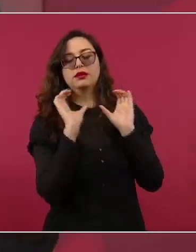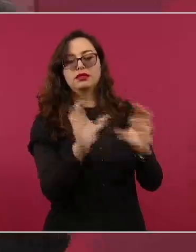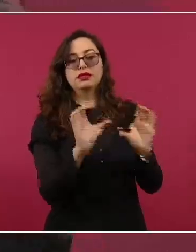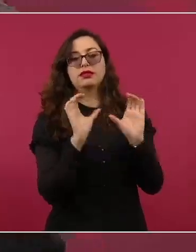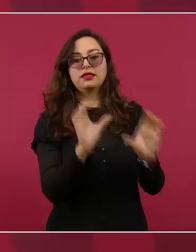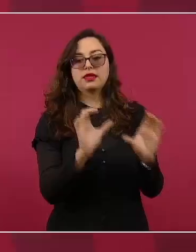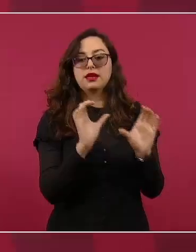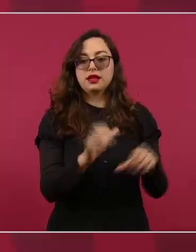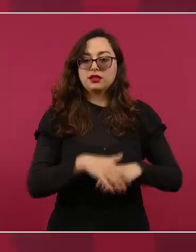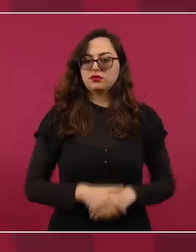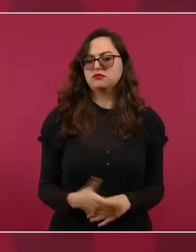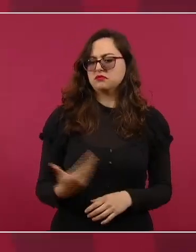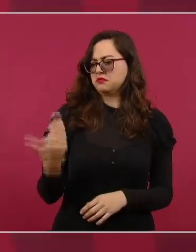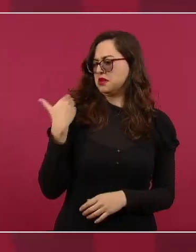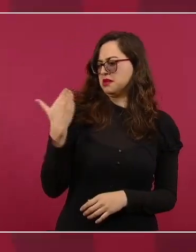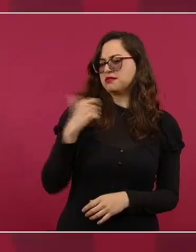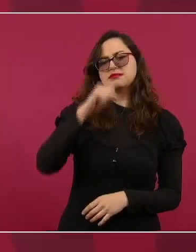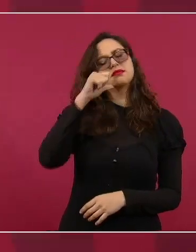lleno de